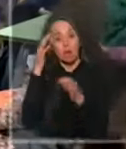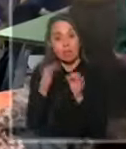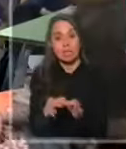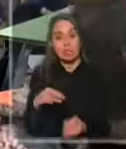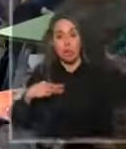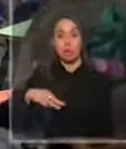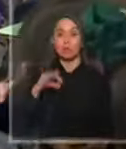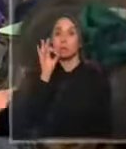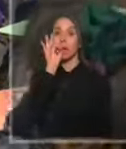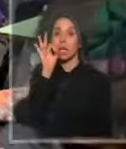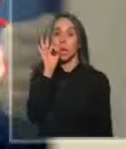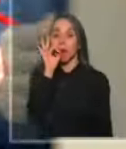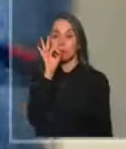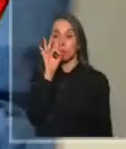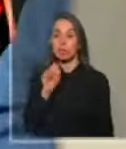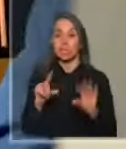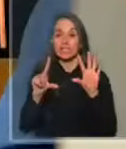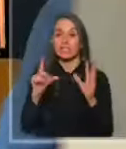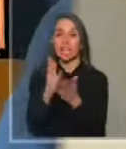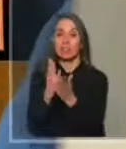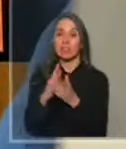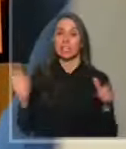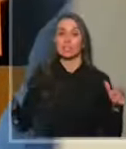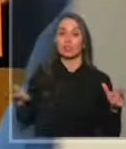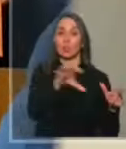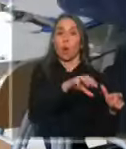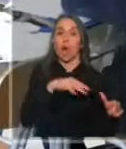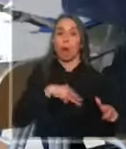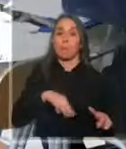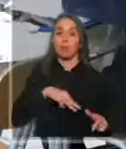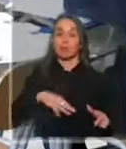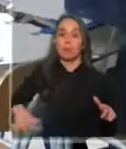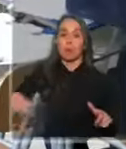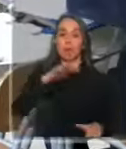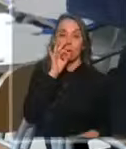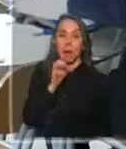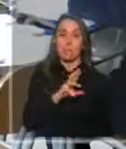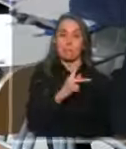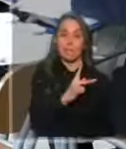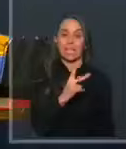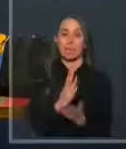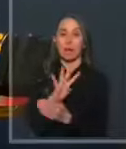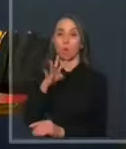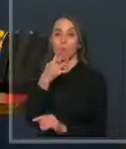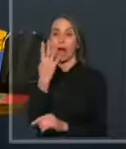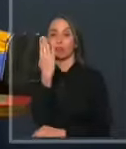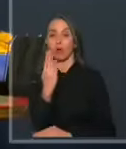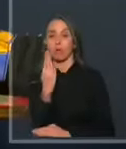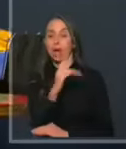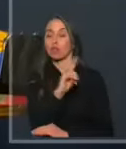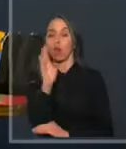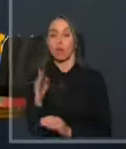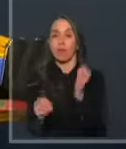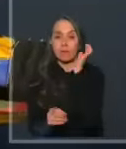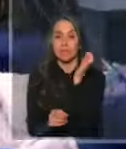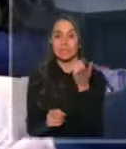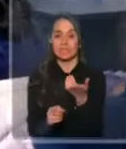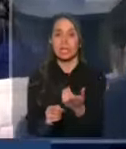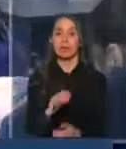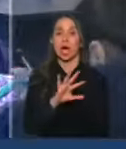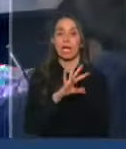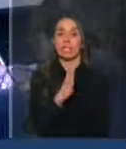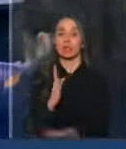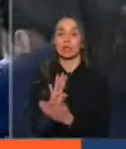Municipalidad de Las Condes en los 7 colegios municipales de la comuna. De prekinder a cuarto básico no deben llevar celular. De quinto